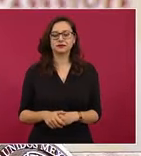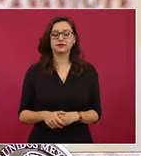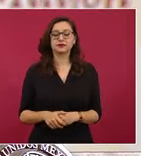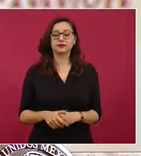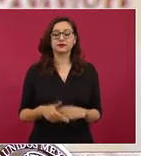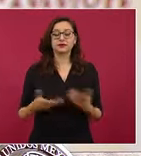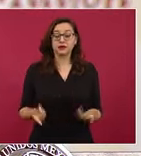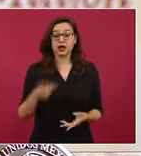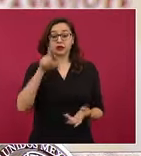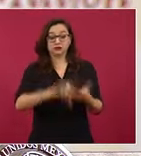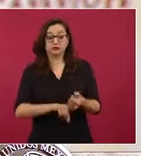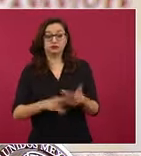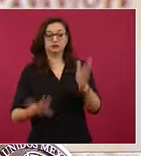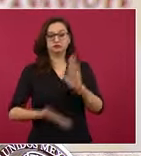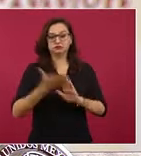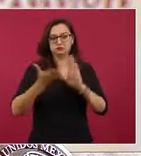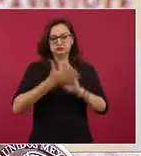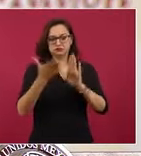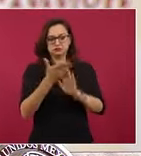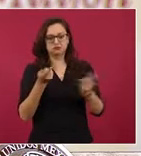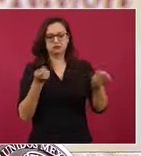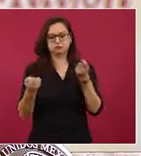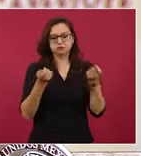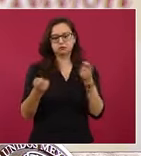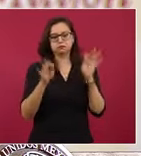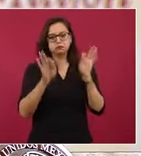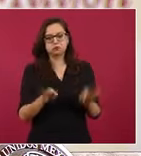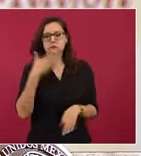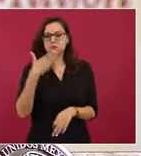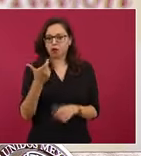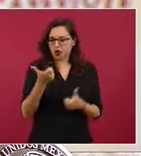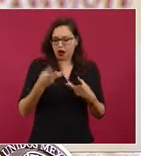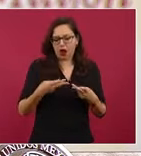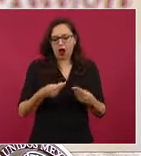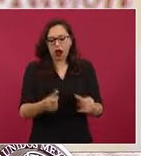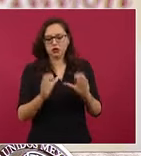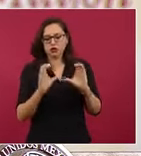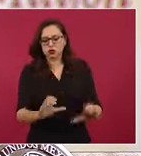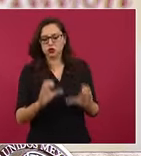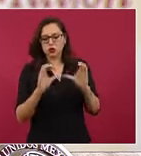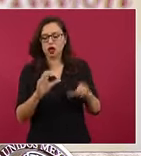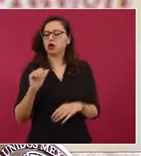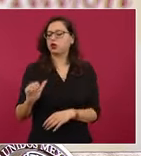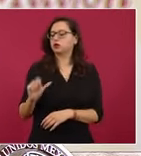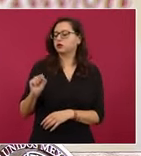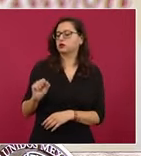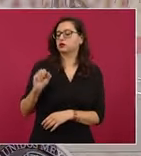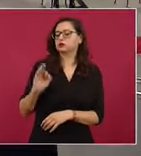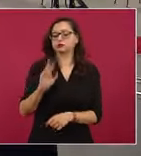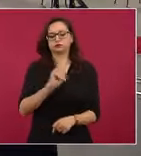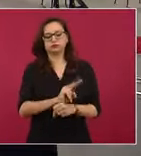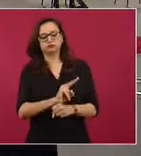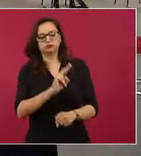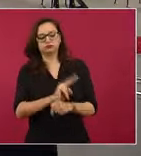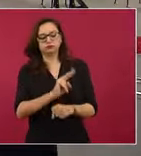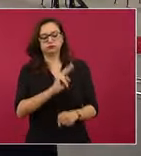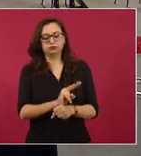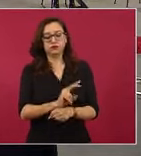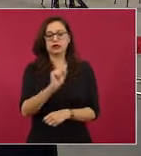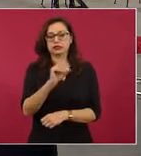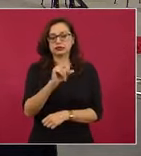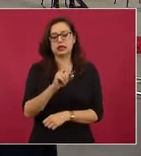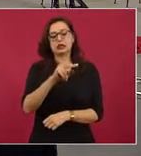manejos de la obra son los resultados de la fiscalización practicada por la Auditoría Superior de la Federación a la Sedena